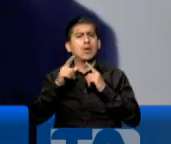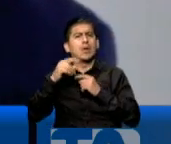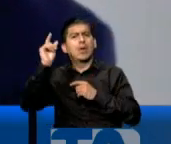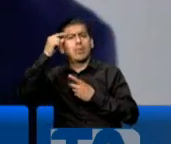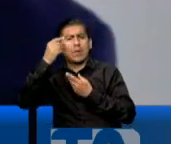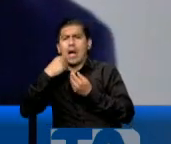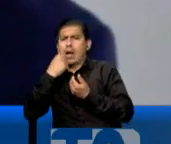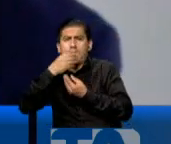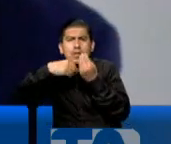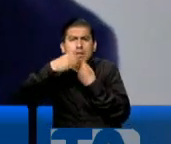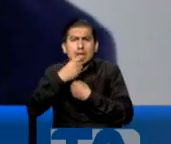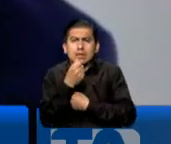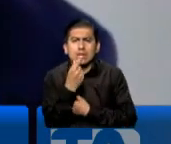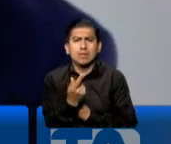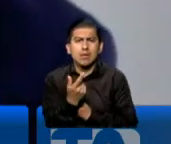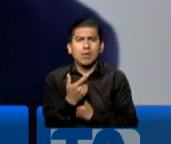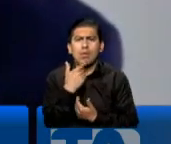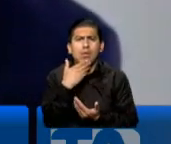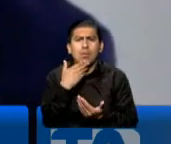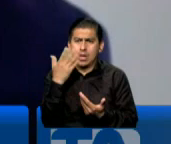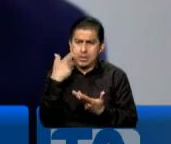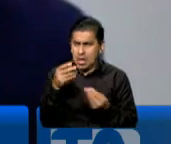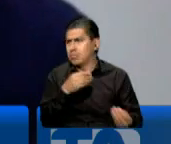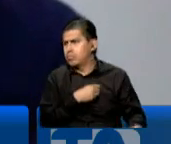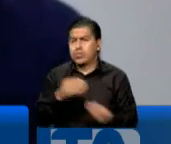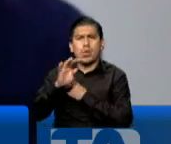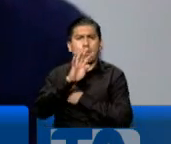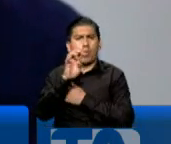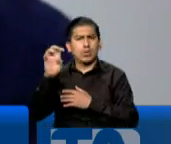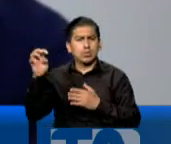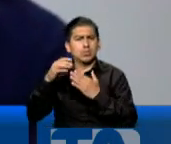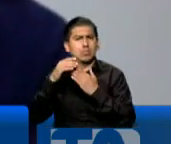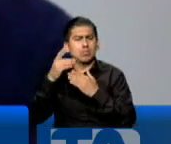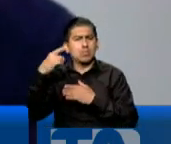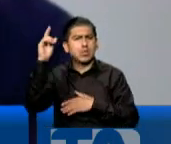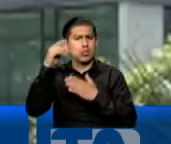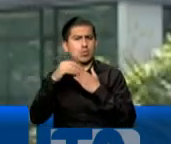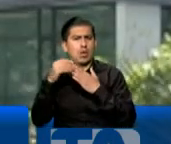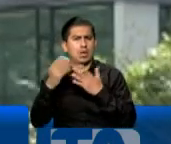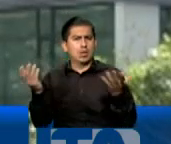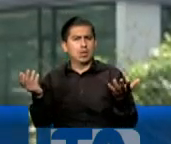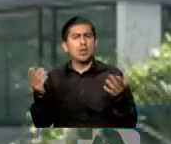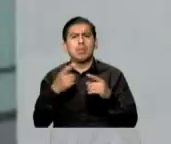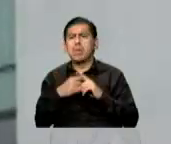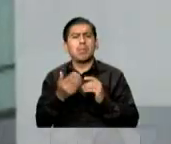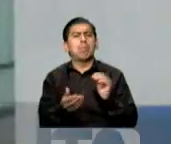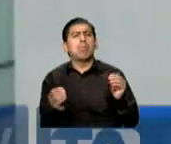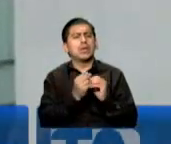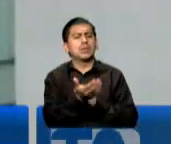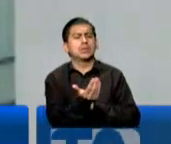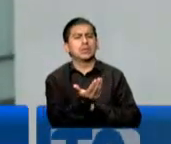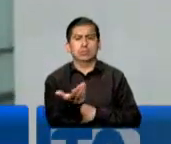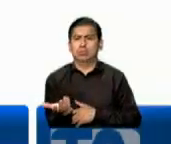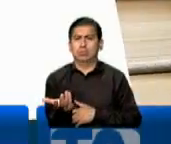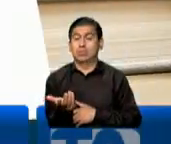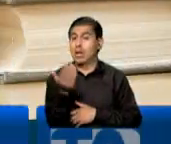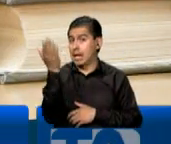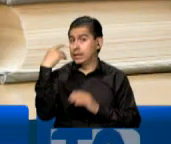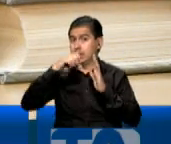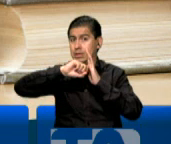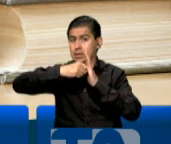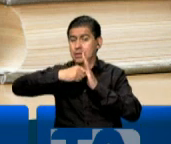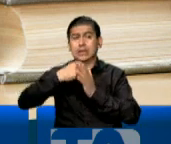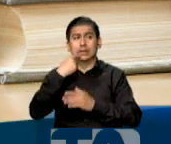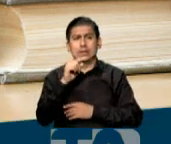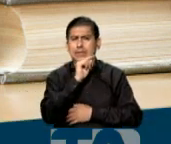ni un solo dólar y que por el contrario ha recibido ya más de $400 millones por regalías. A pesar de que en su momento Contraloría aseguró que